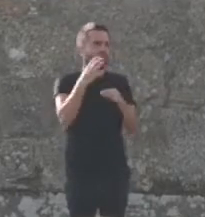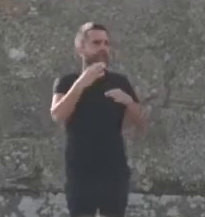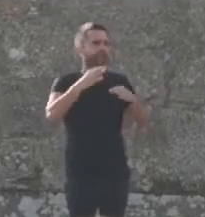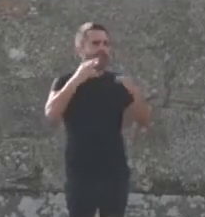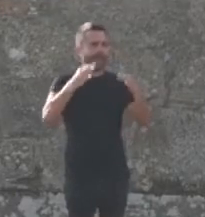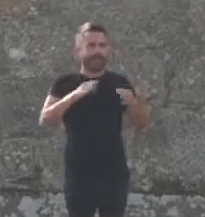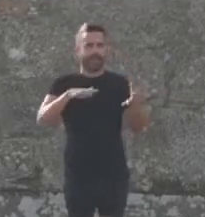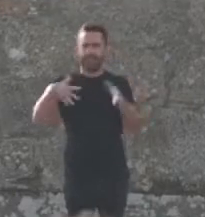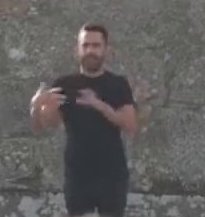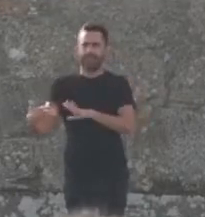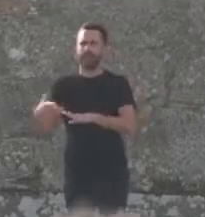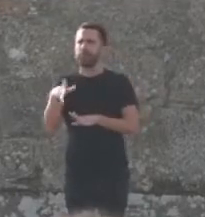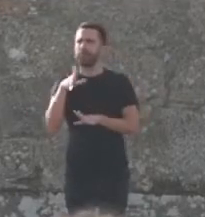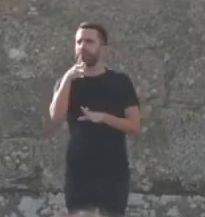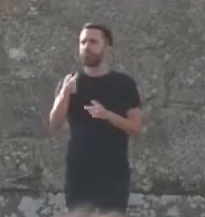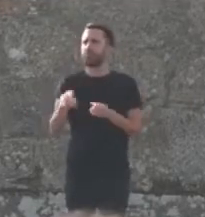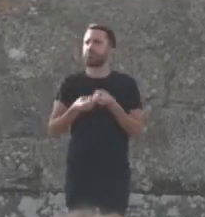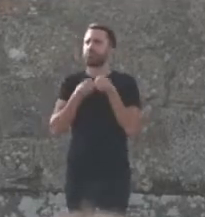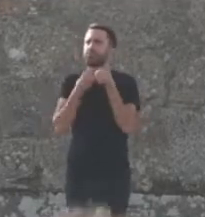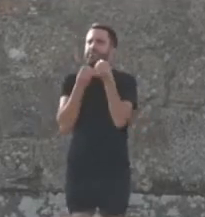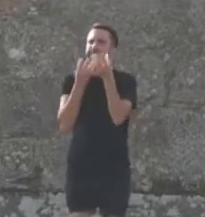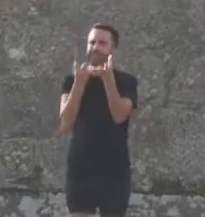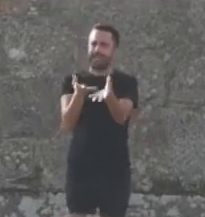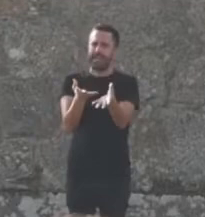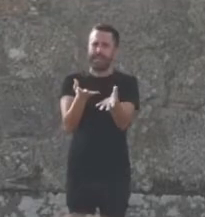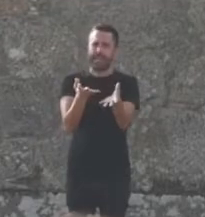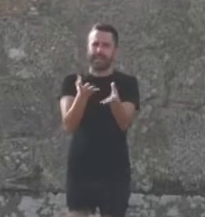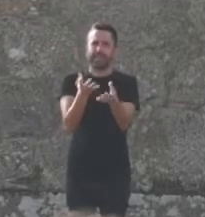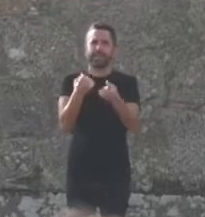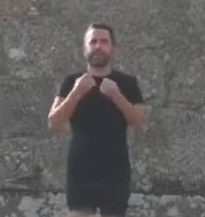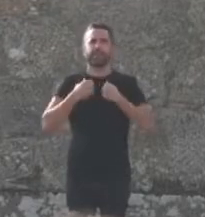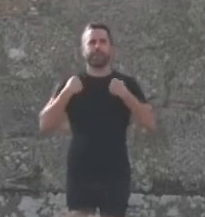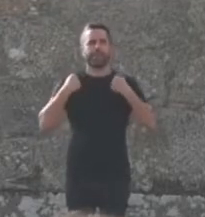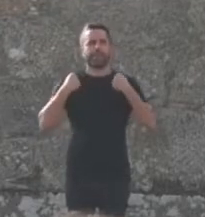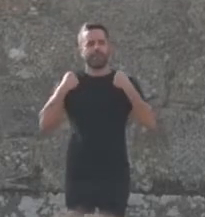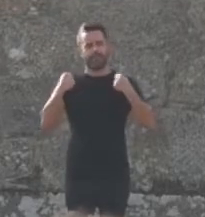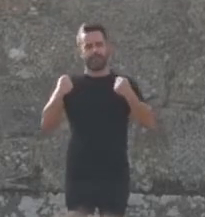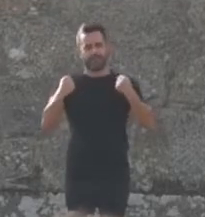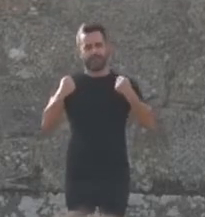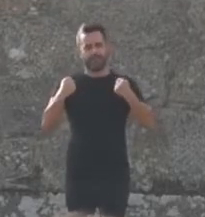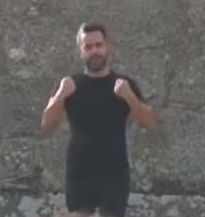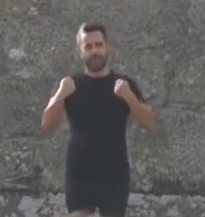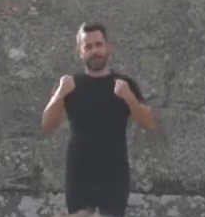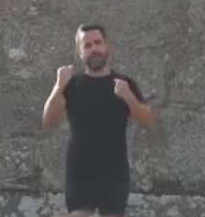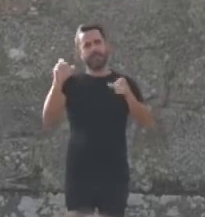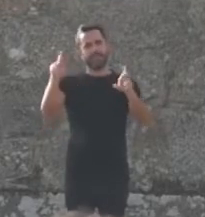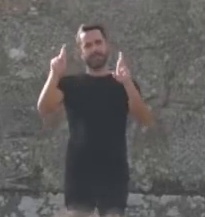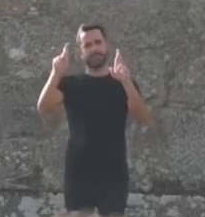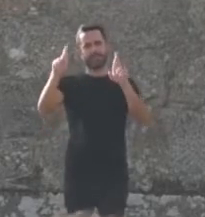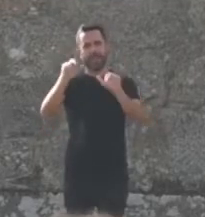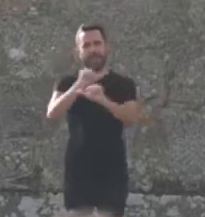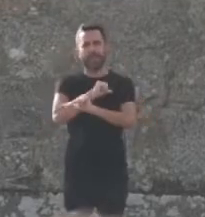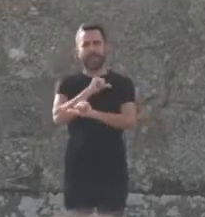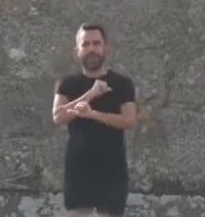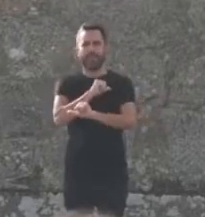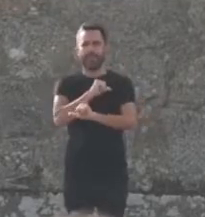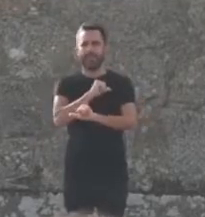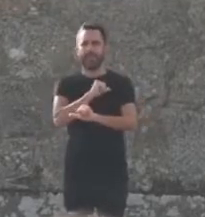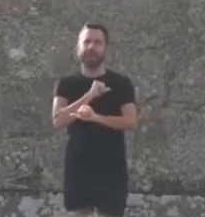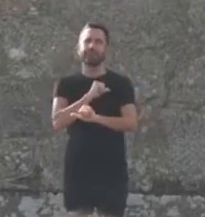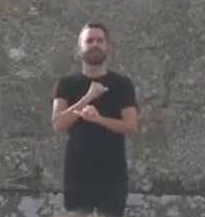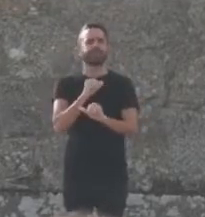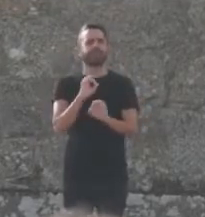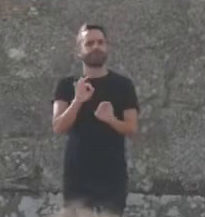tanto, isto ten que ser unha mensaxe de fortaleza e de esperanza e, sobre todo, de